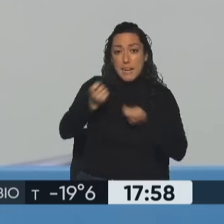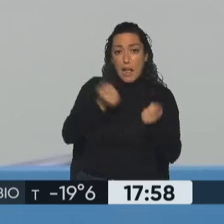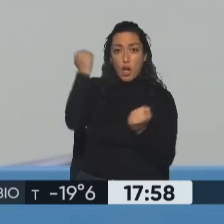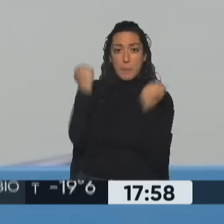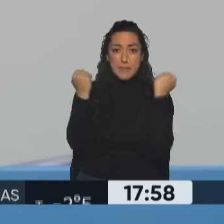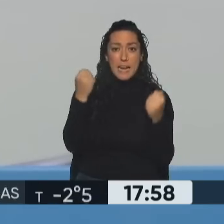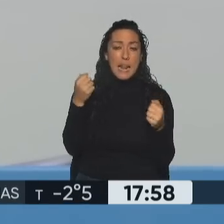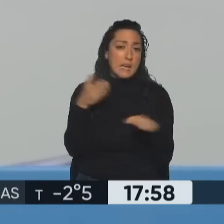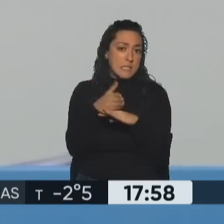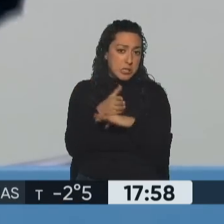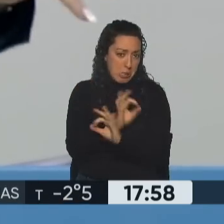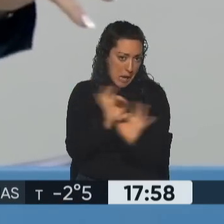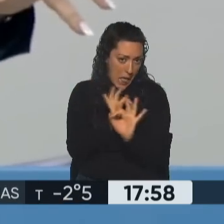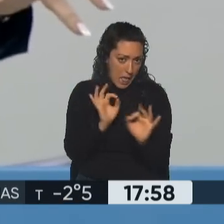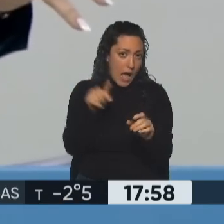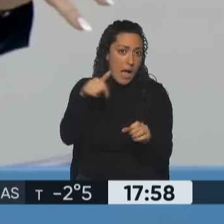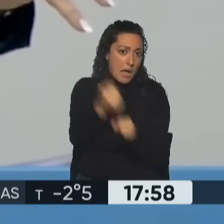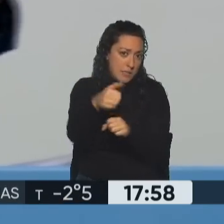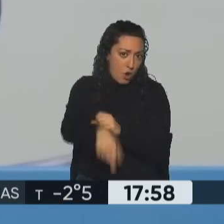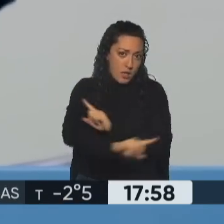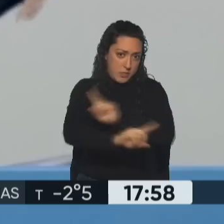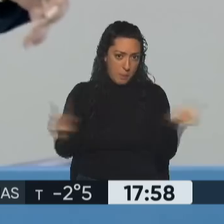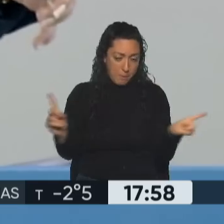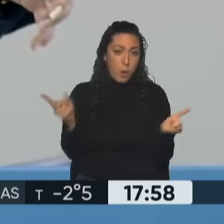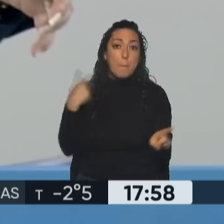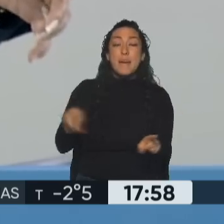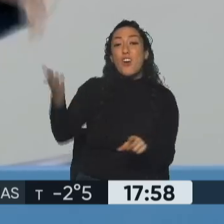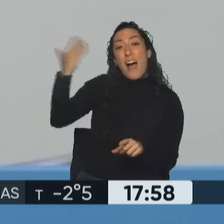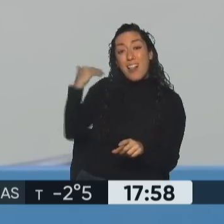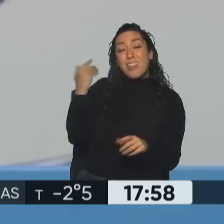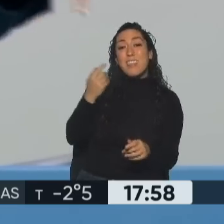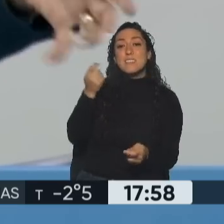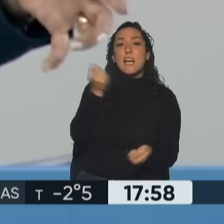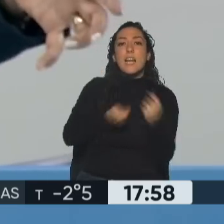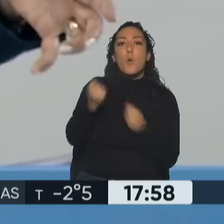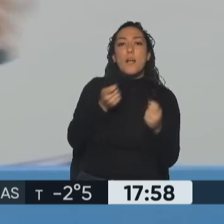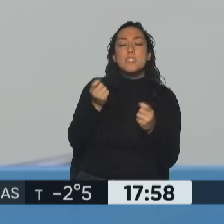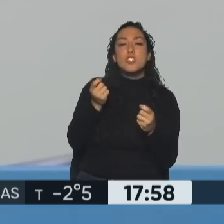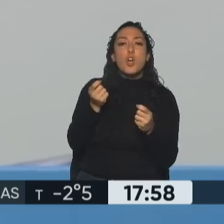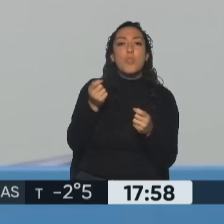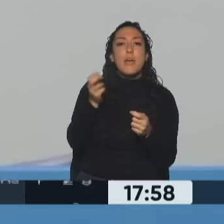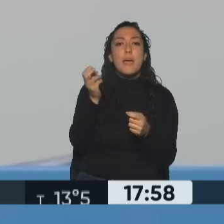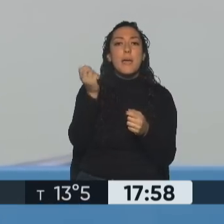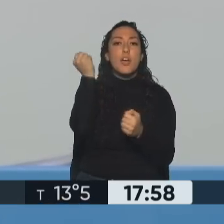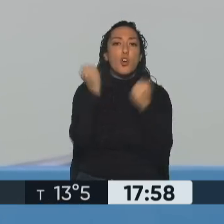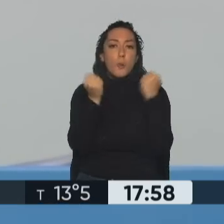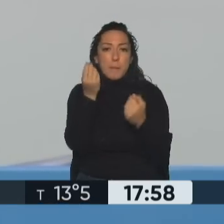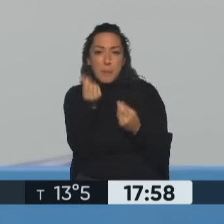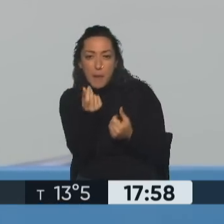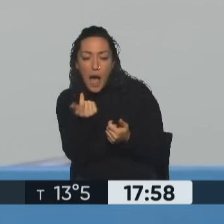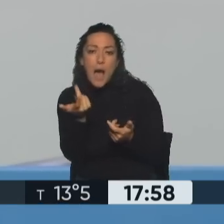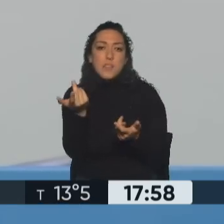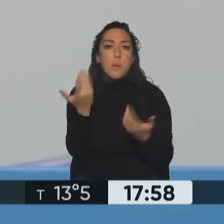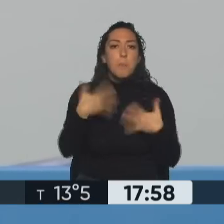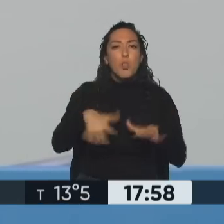capitales, tampoco hay ahora, pero en ese momento la regulación monetaria o la regulación cambiaria te permitía